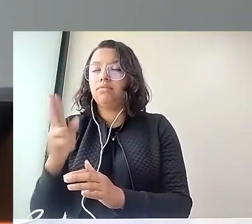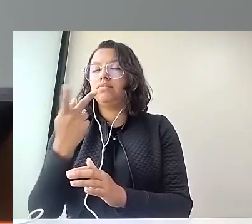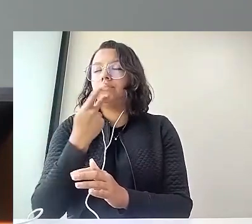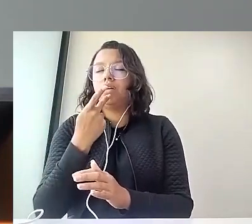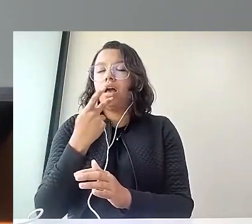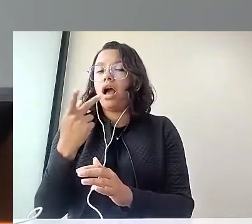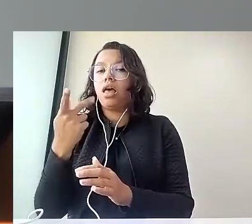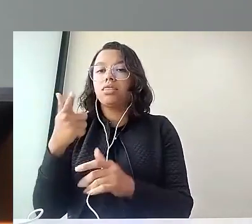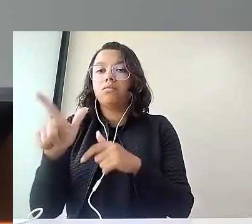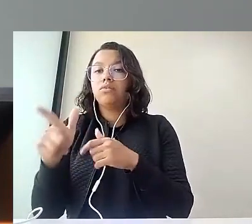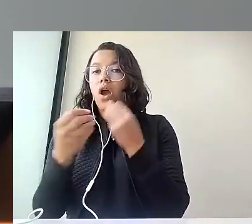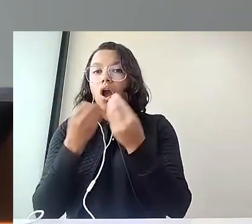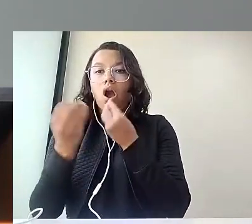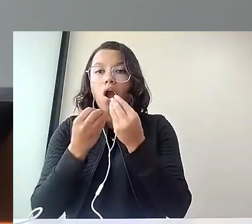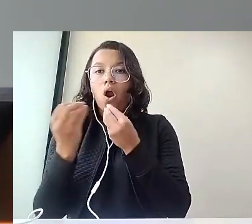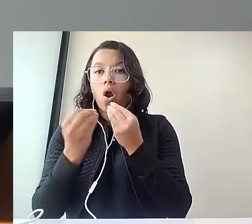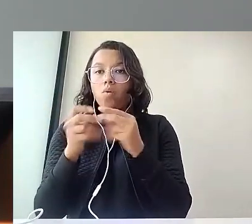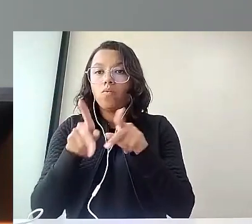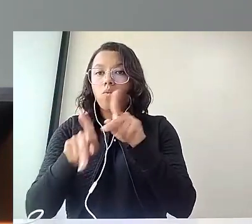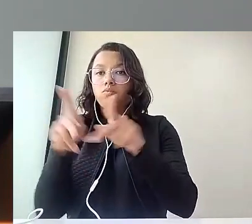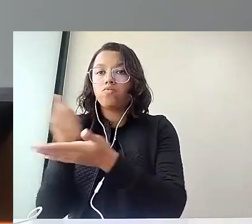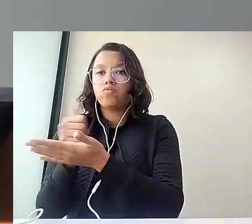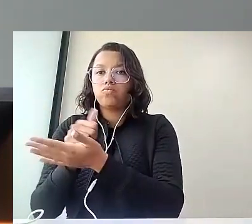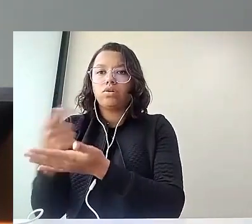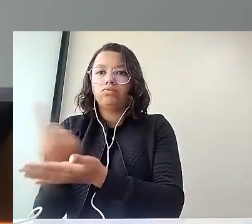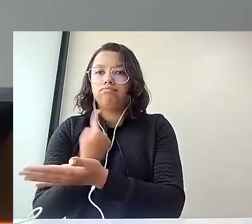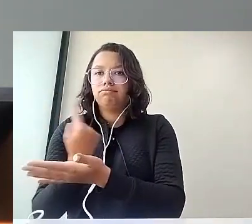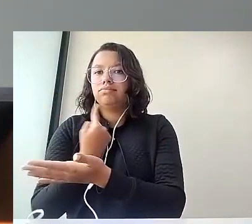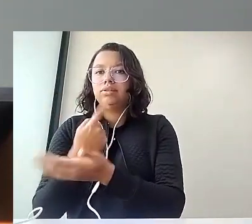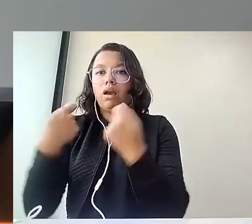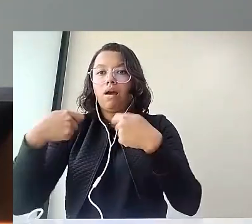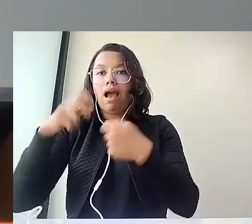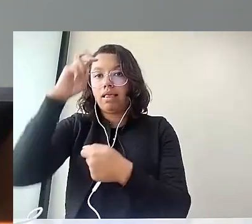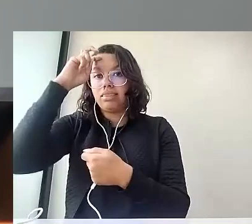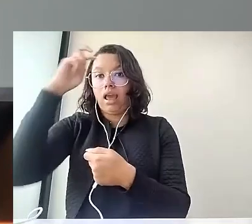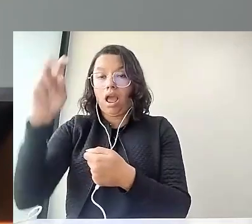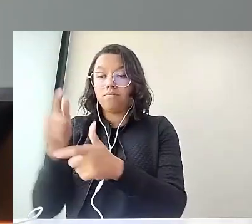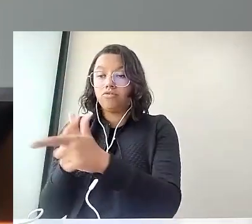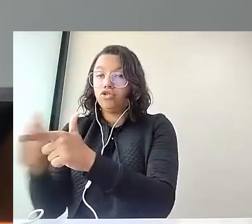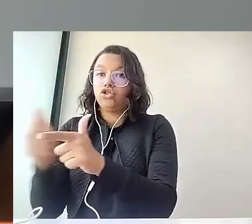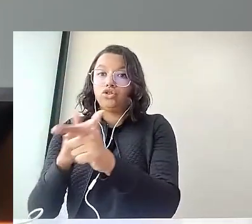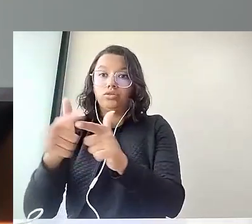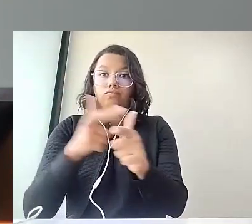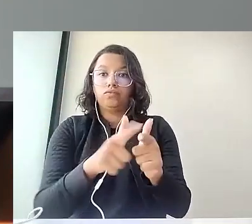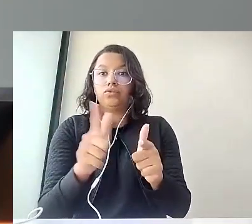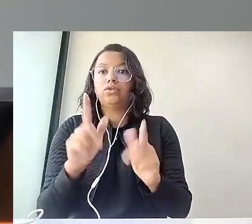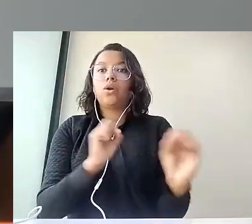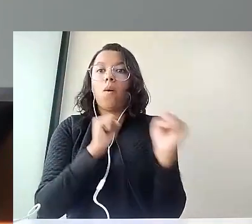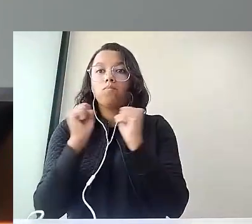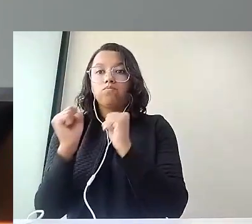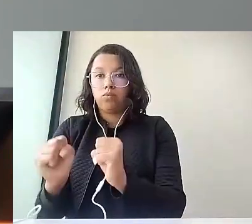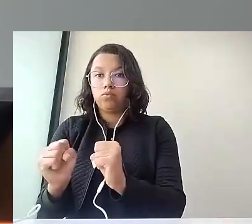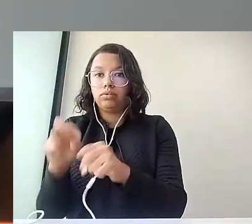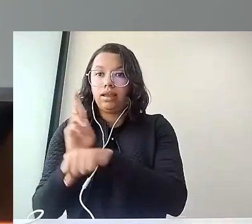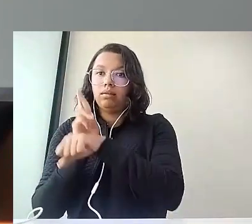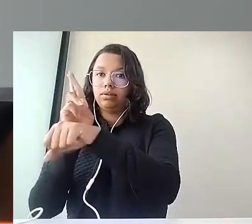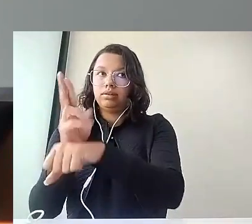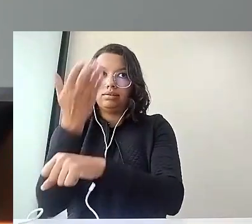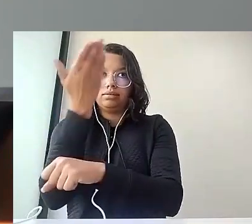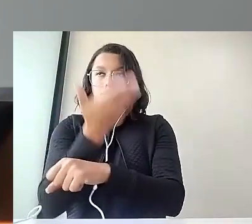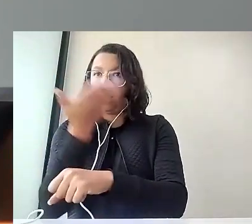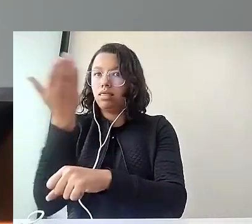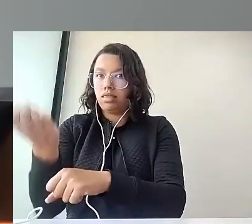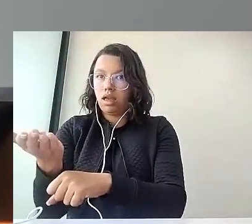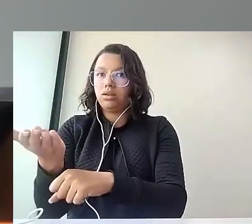pero tiene suficientemente inteligencia para delegar su poder a representantes que van a